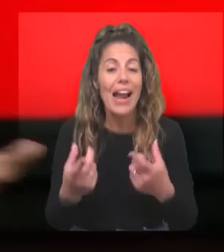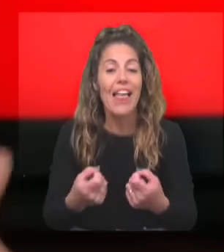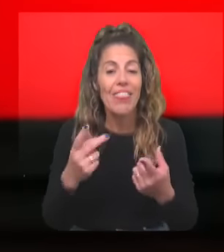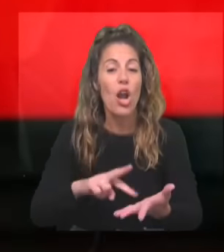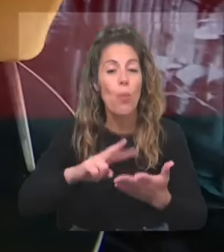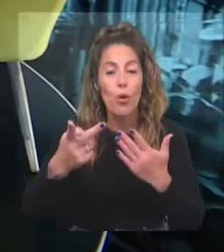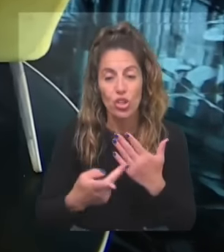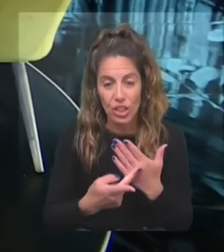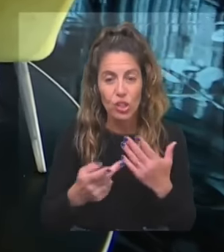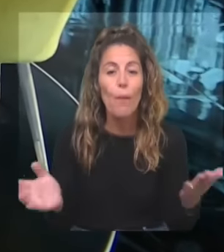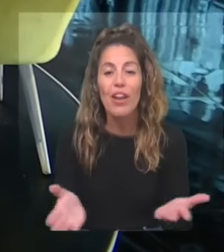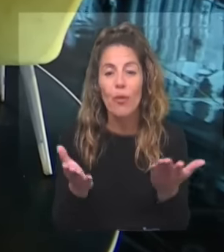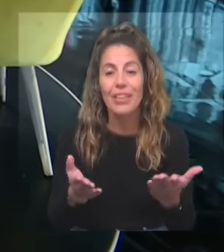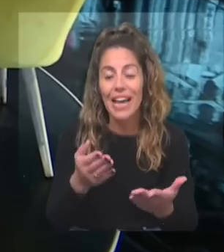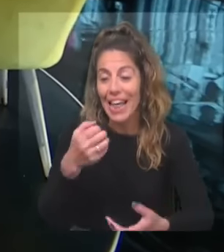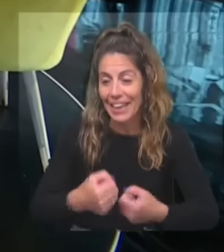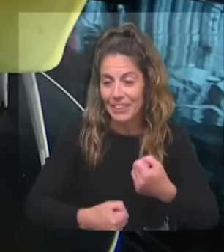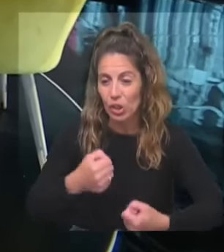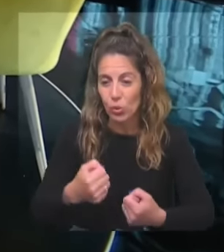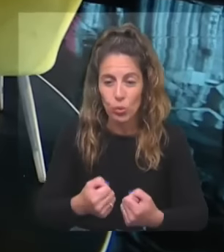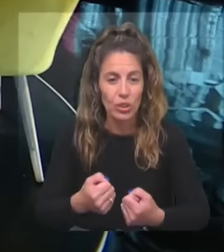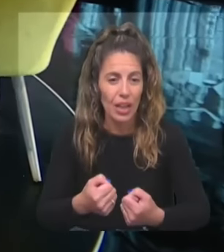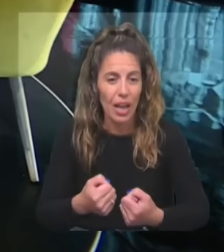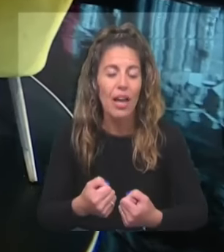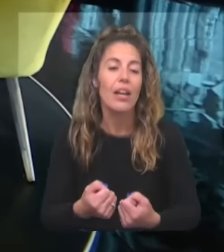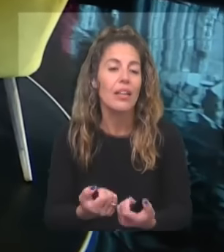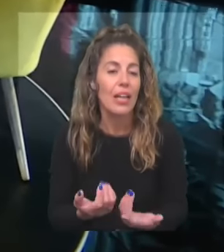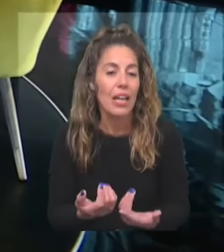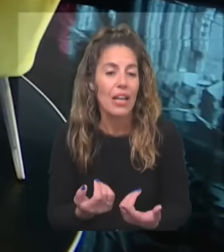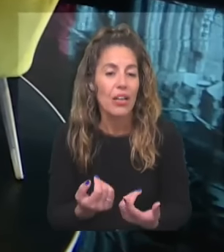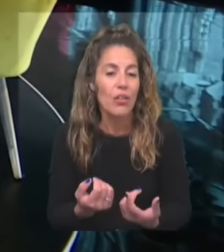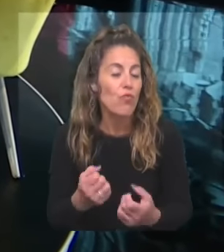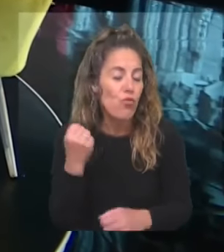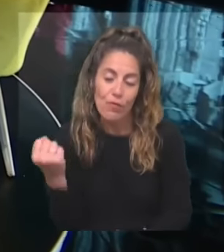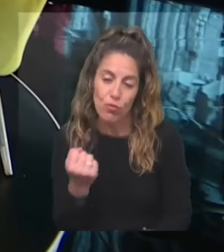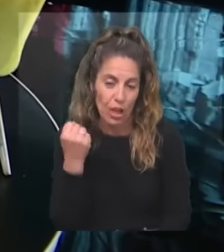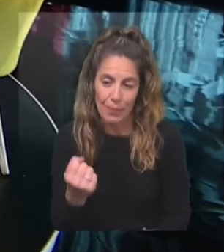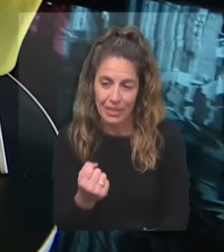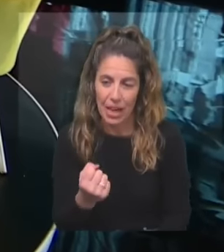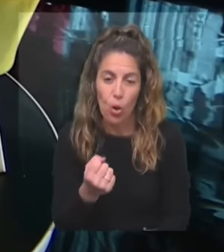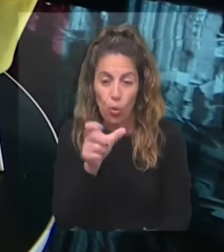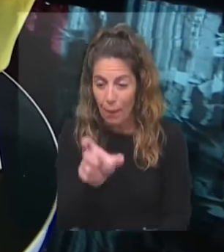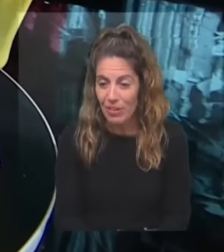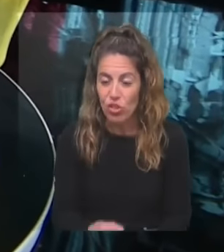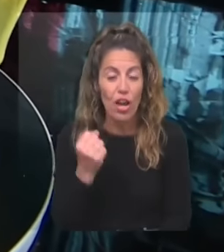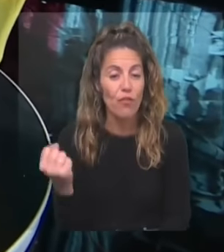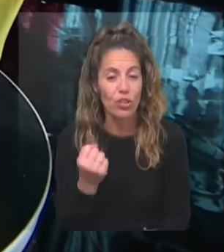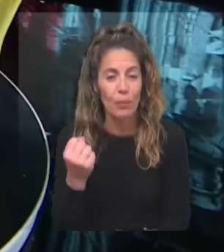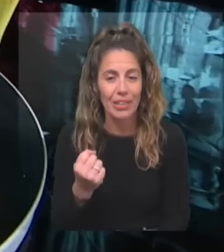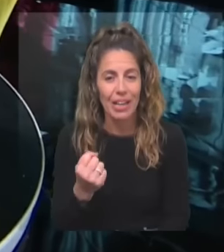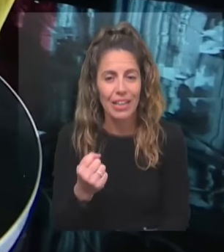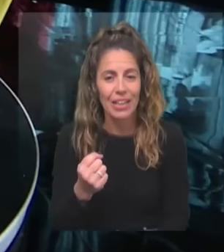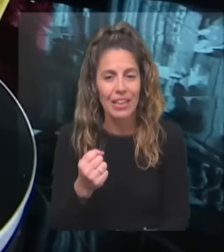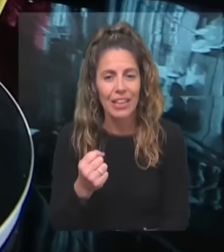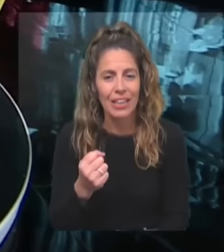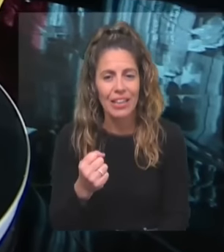esta expresión o industria, sí, claro. Cada cual le podrá poner su perspectiva. Pero bueno, fue fundamental. Yo mi relación con Marcos surgió en